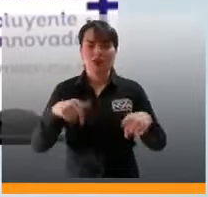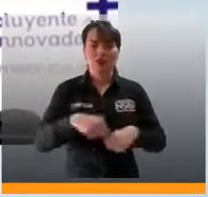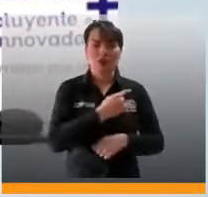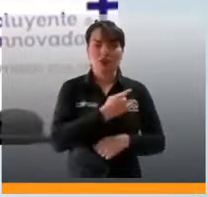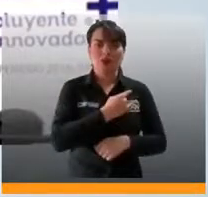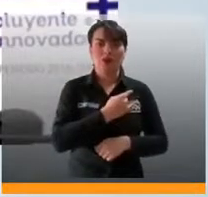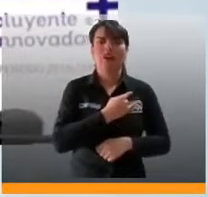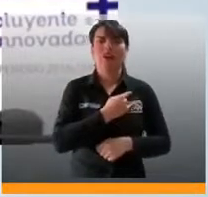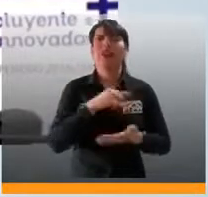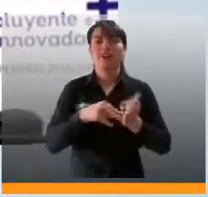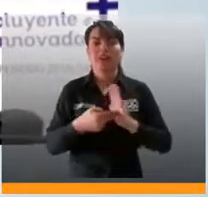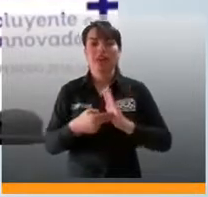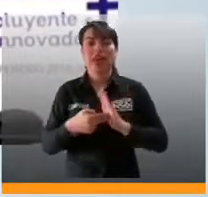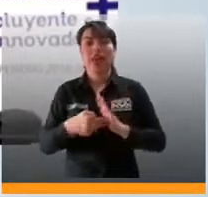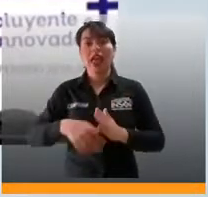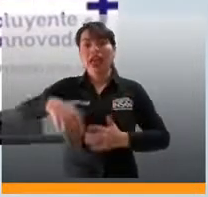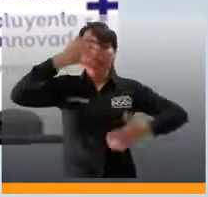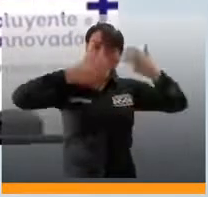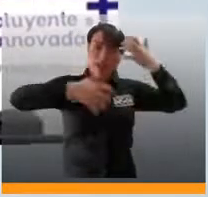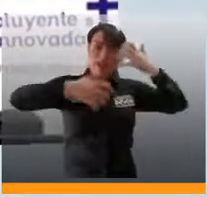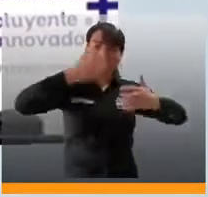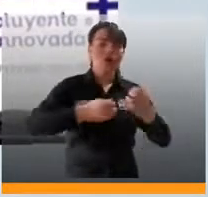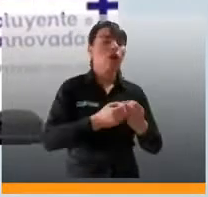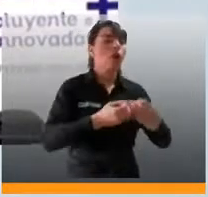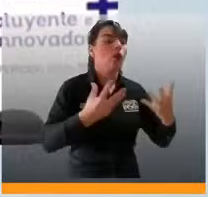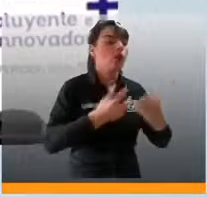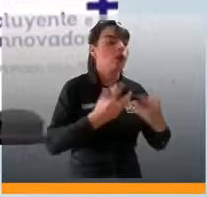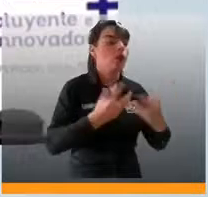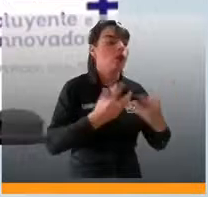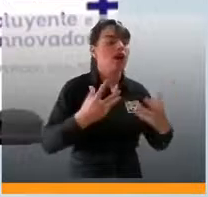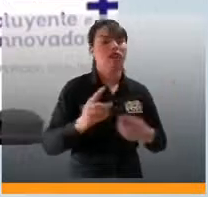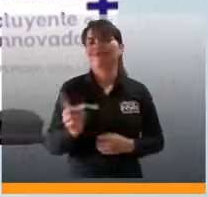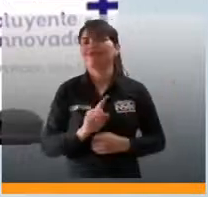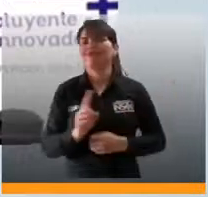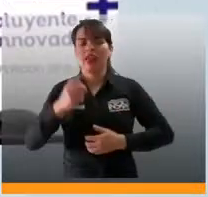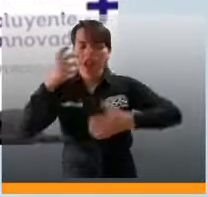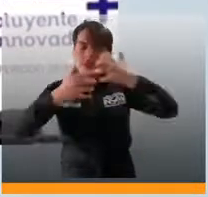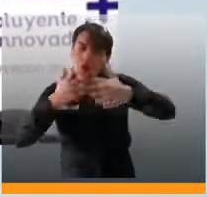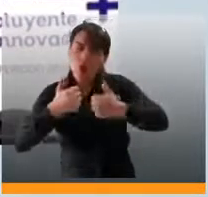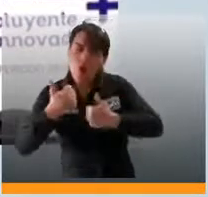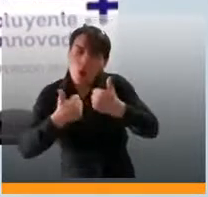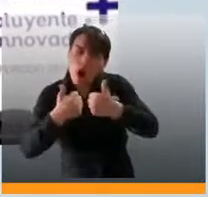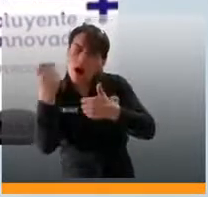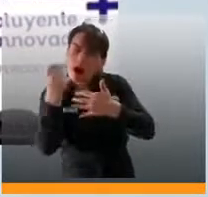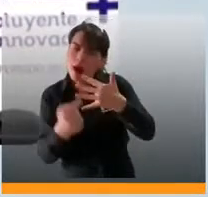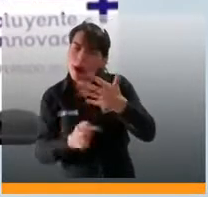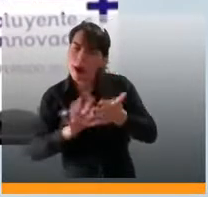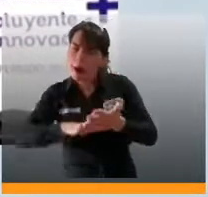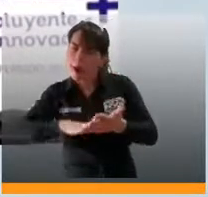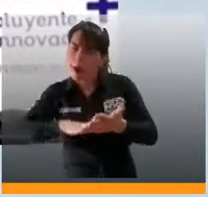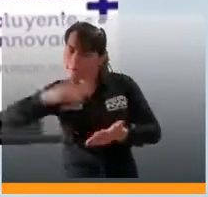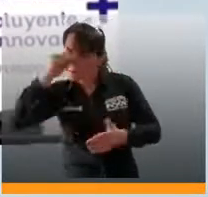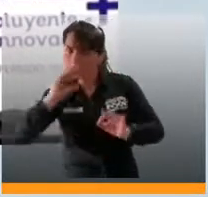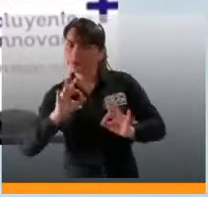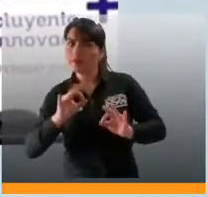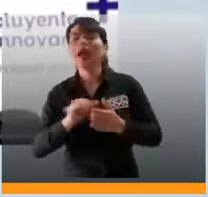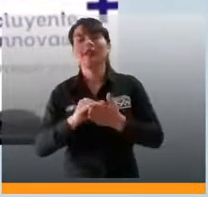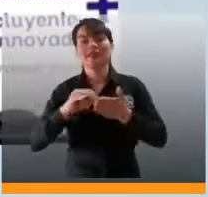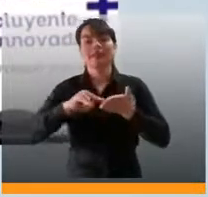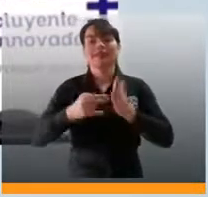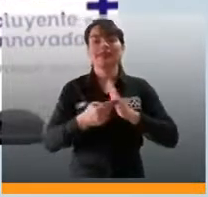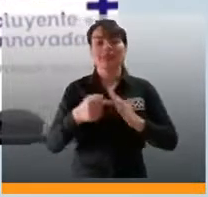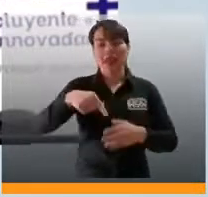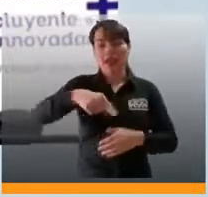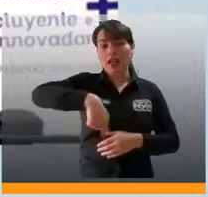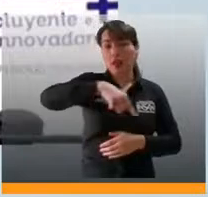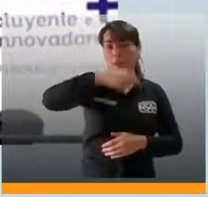dar el salto de una evaluación cuantitativa a una evaluación más cualitativa, que sin lugar a dudas llevó a los profesores a dejar de